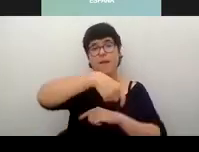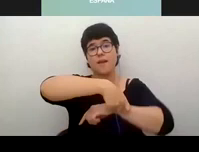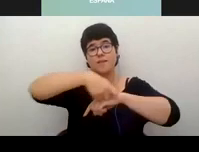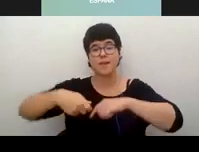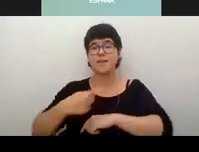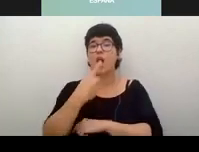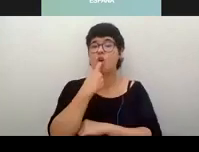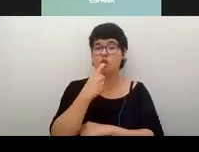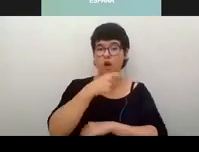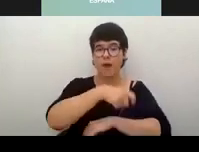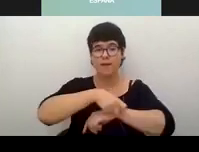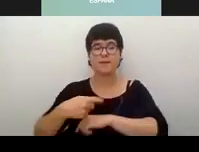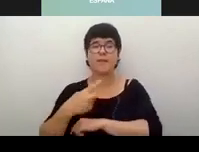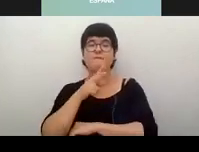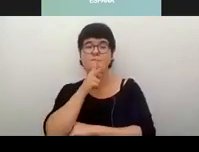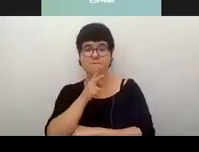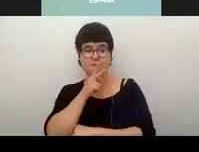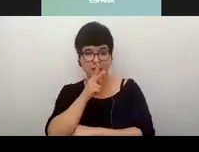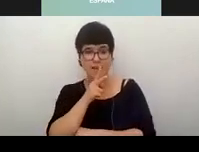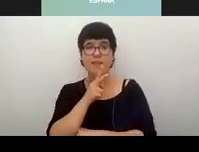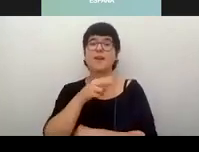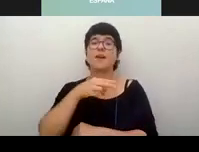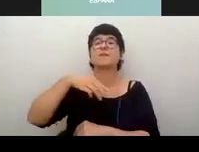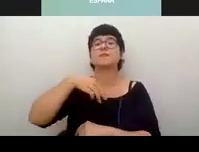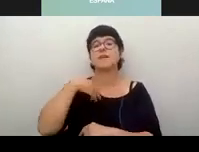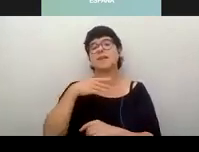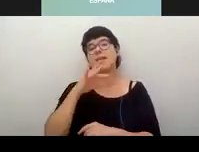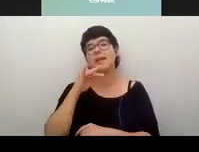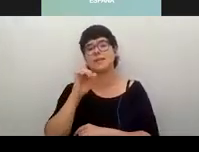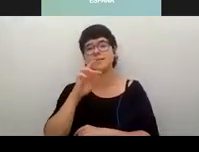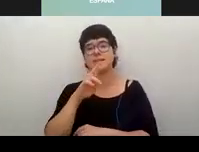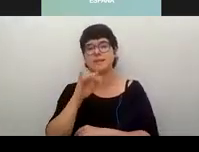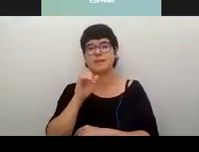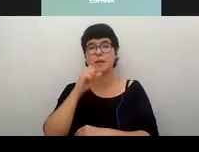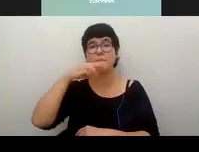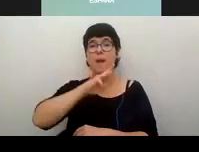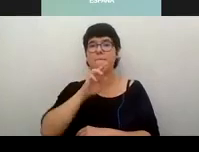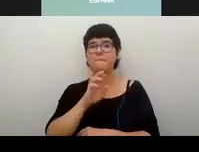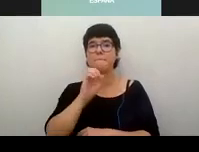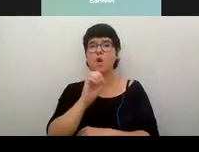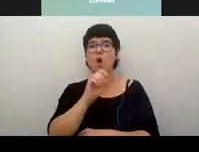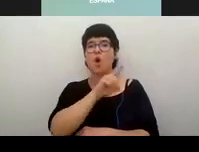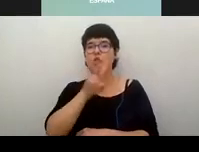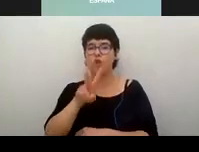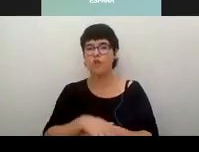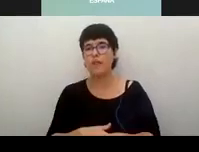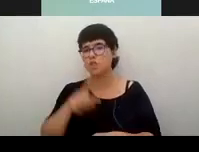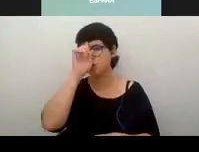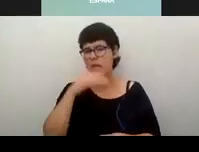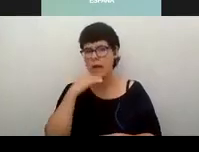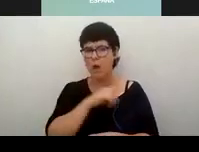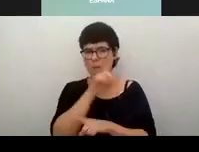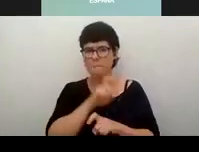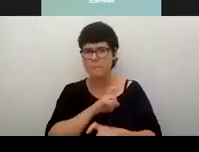MindMaster Stream y el Pro12. Y creo que ya estamos. No sé si queréis comentar alguna